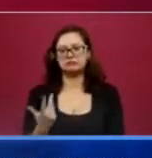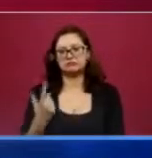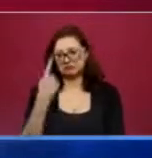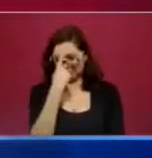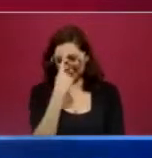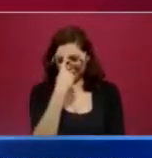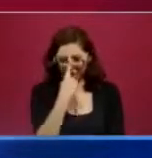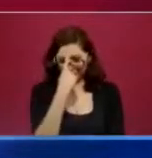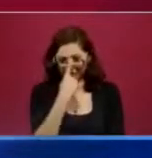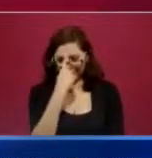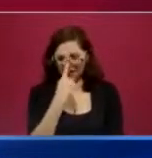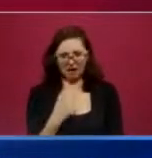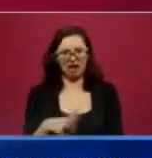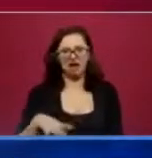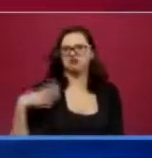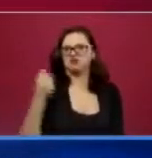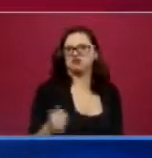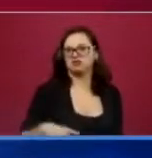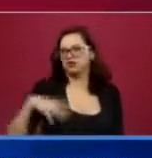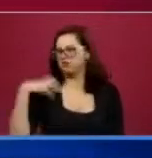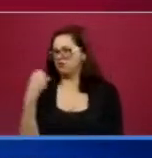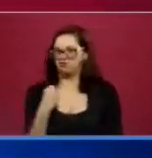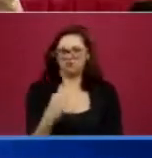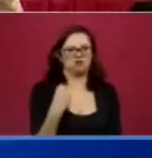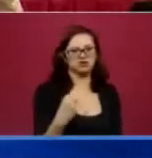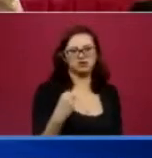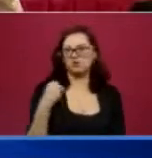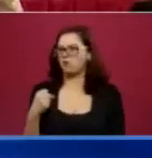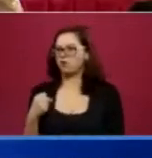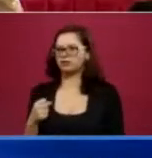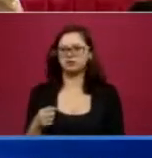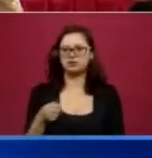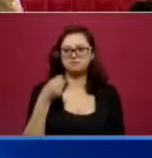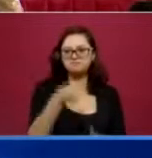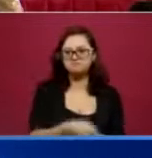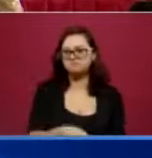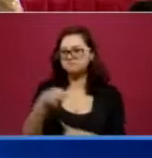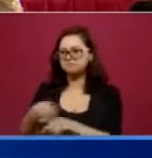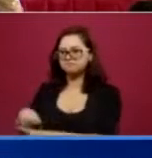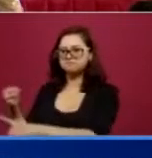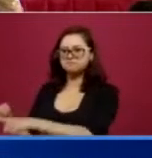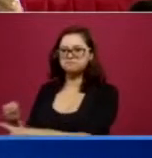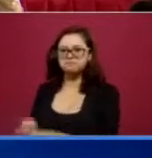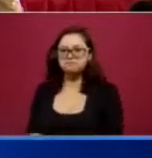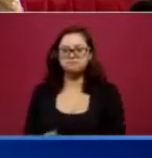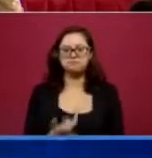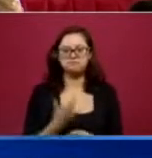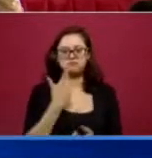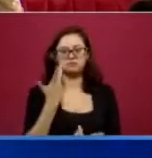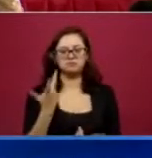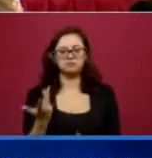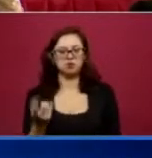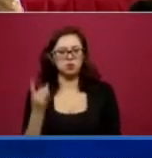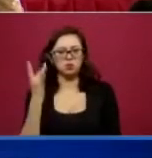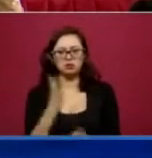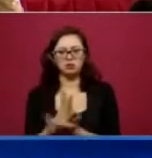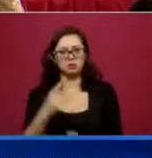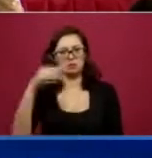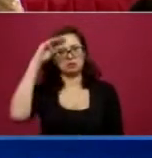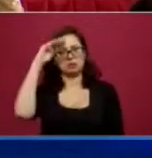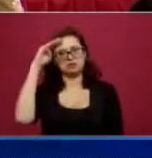que solo con la fuerza se podía resolver el problema de la inseguridad y de la violencia.